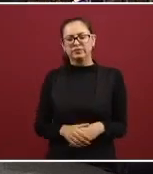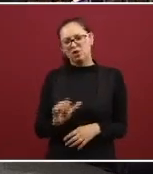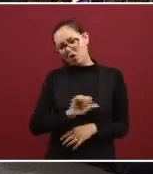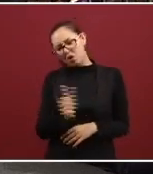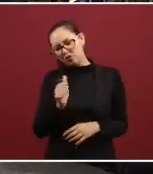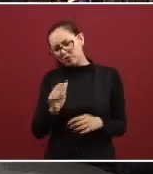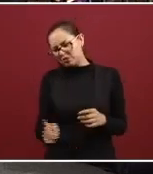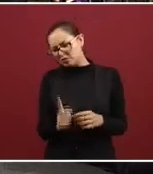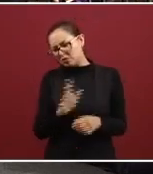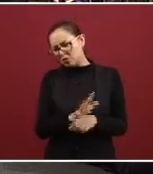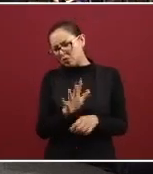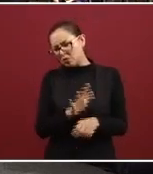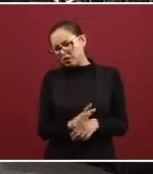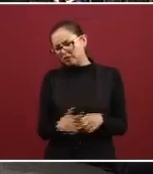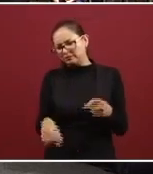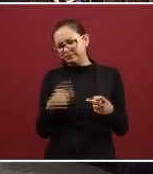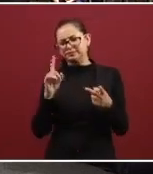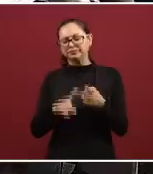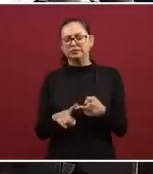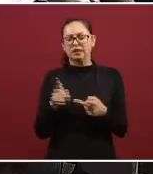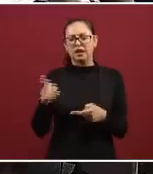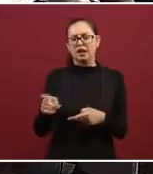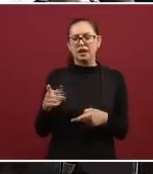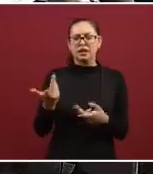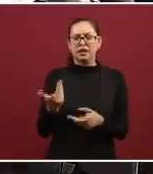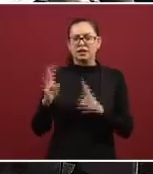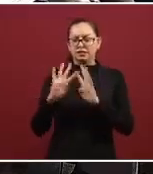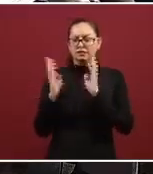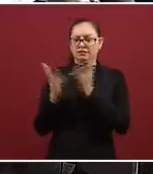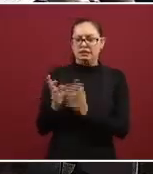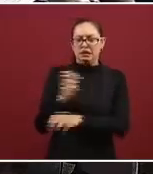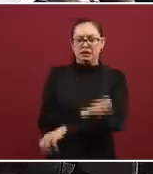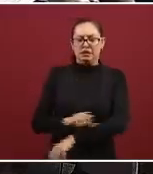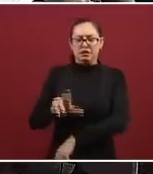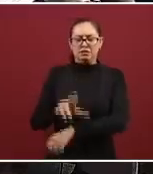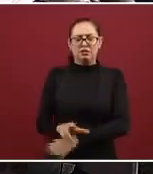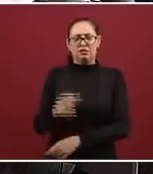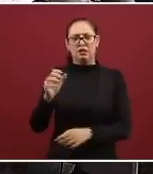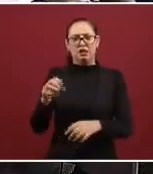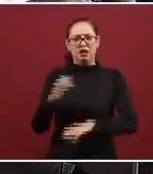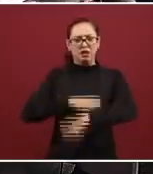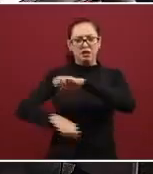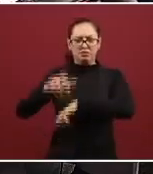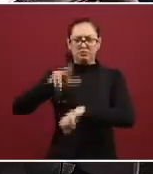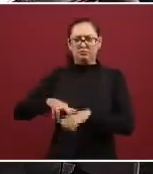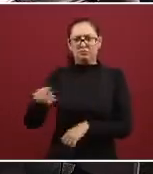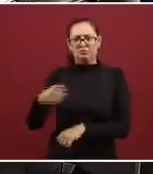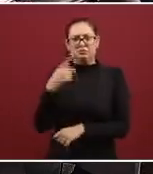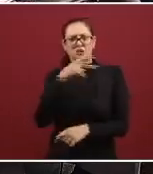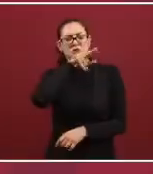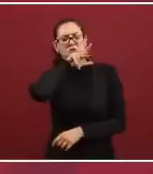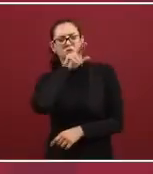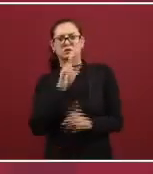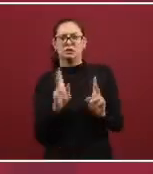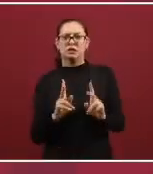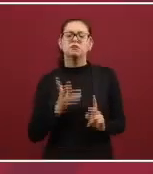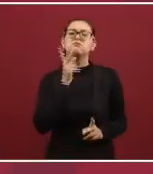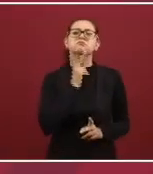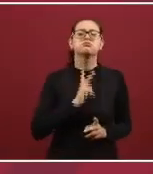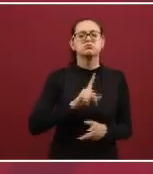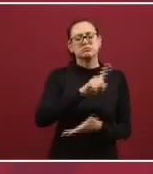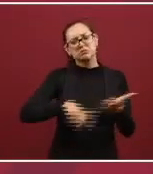preguntaste? El Consejo Coordinador Empresarial y sus preocupaciones, sí, sobre la cancelación de la ronda. Carlos Salazar, lo dije